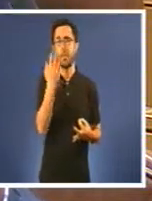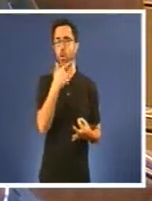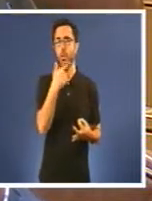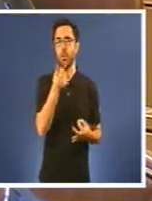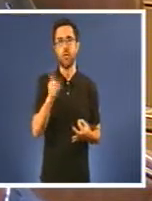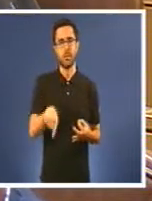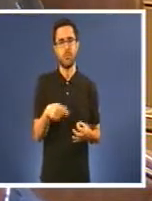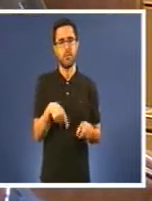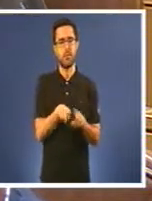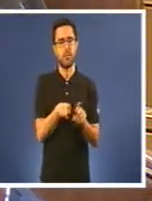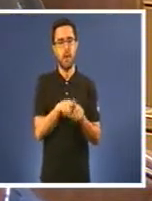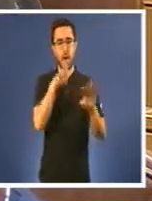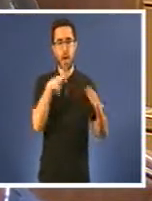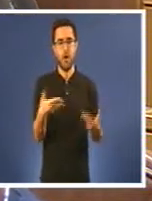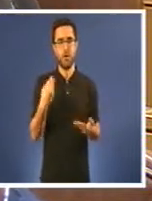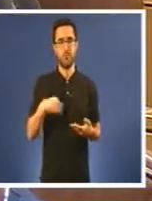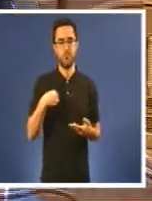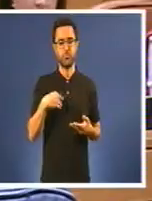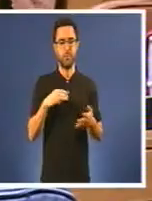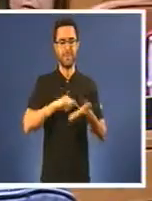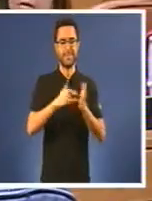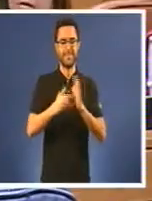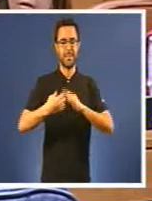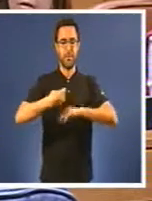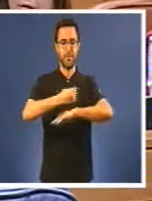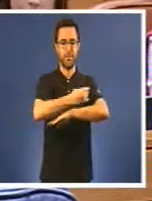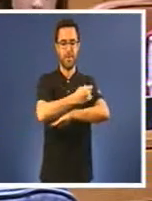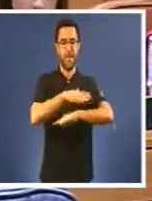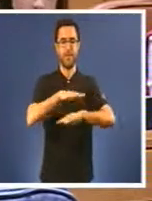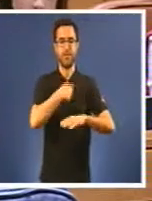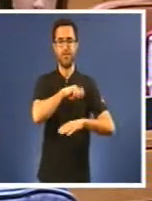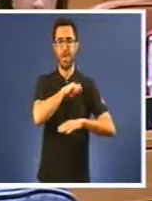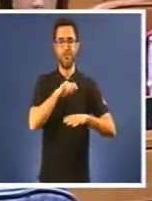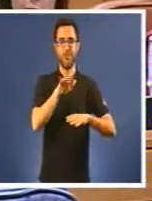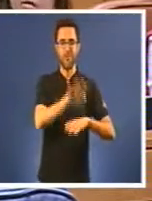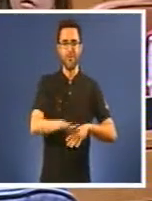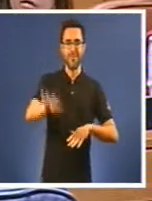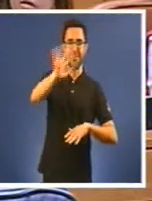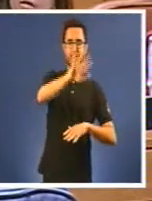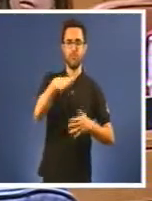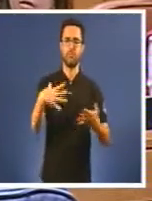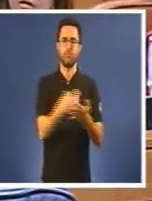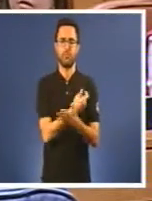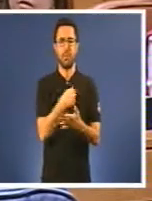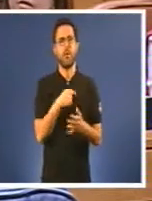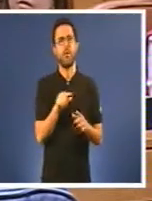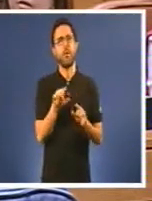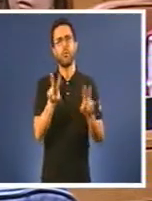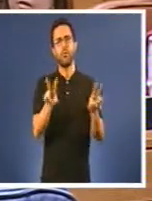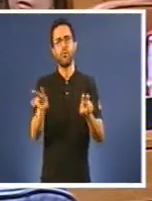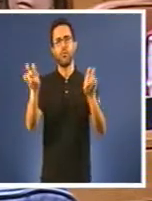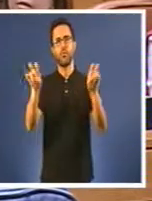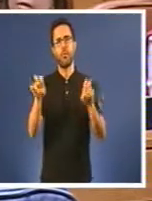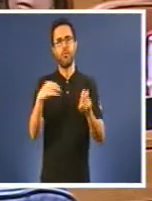que nestes momentos en todo o sistema ferroviario español se encontra instaurado unha nova figura de sinalización que é a